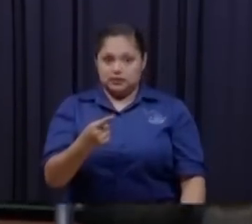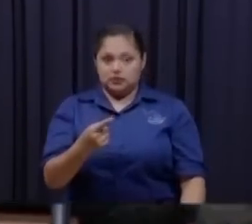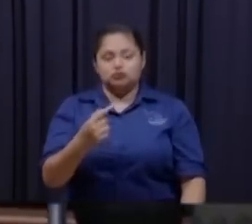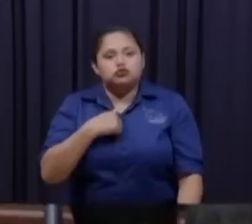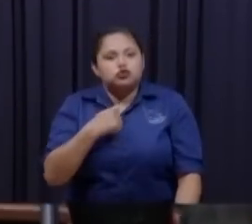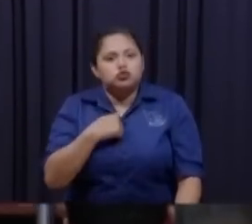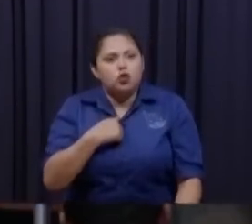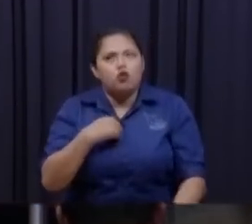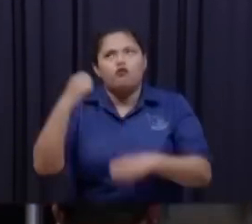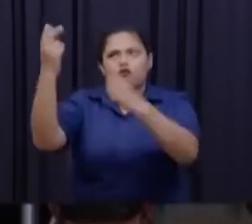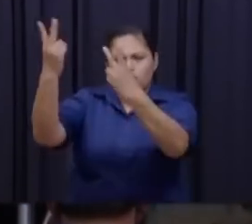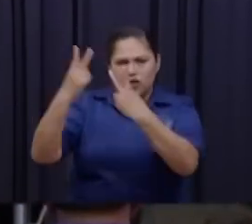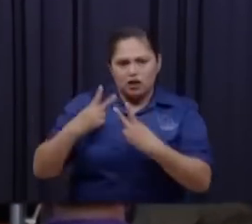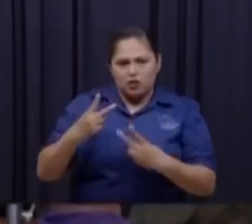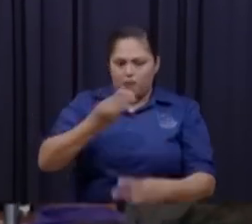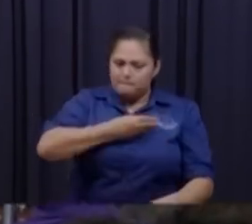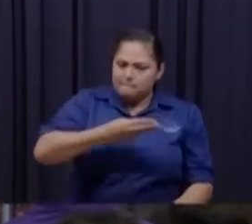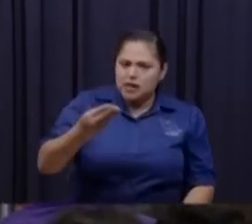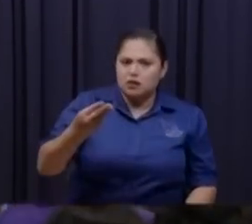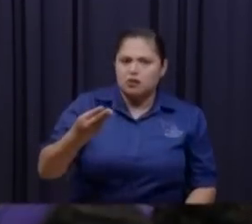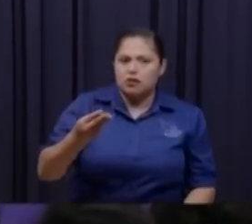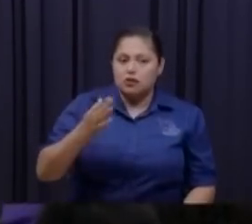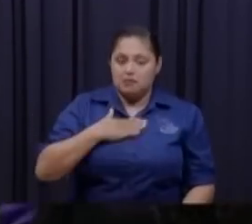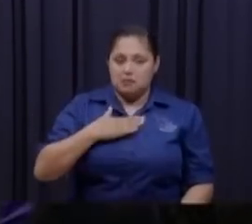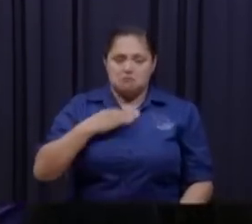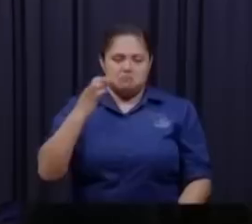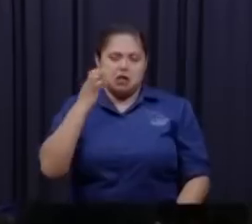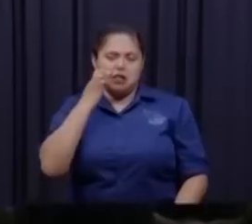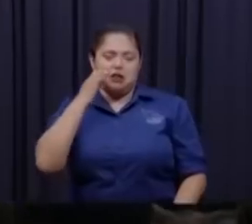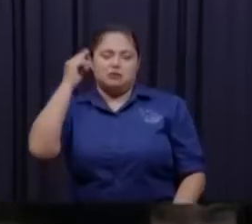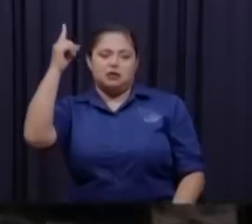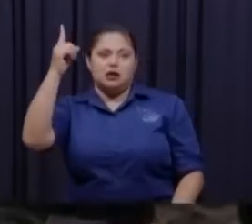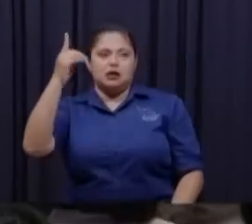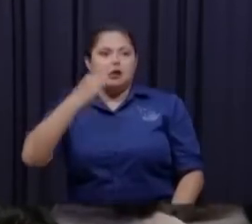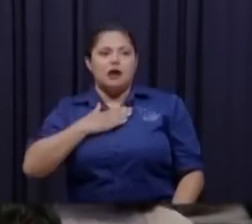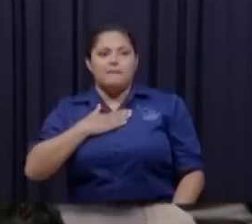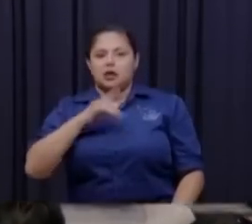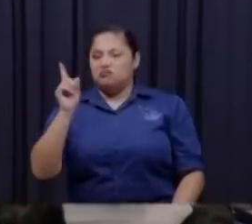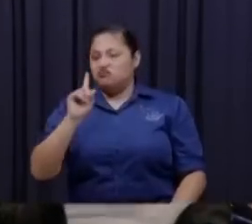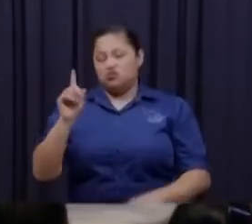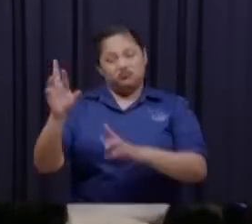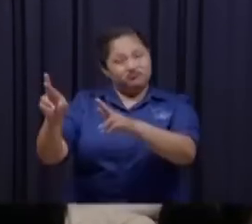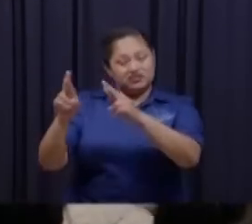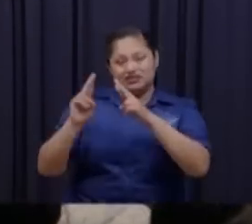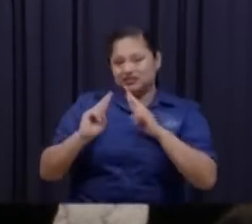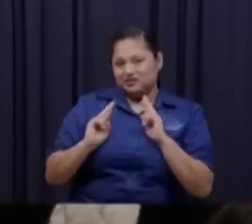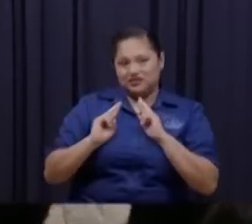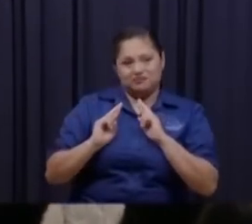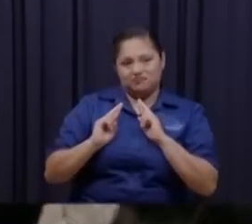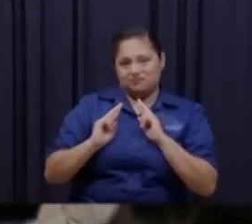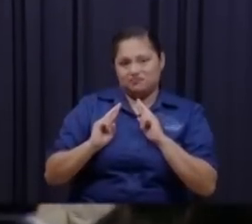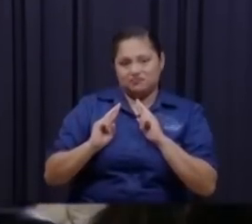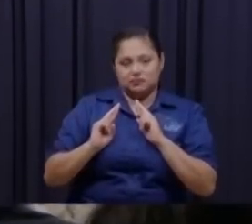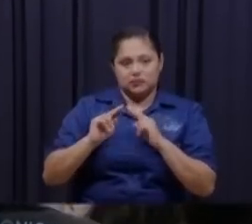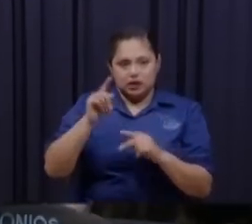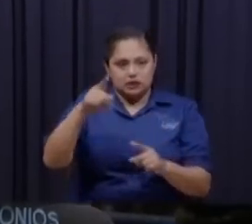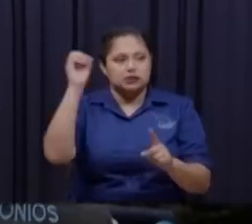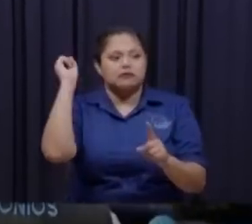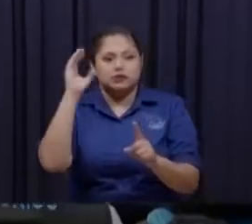yo vengo enviado de mi Padre y a mí no me reciben. Es la